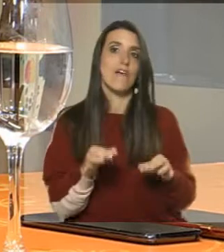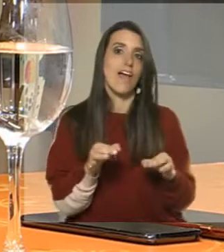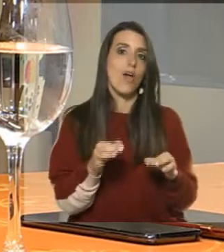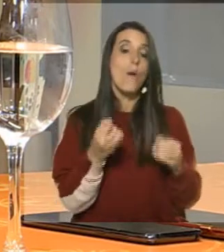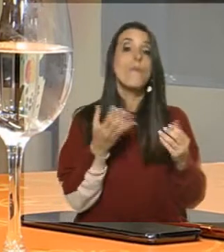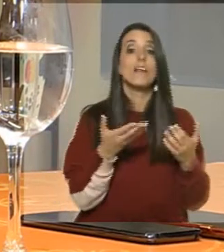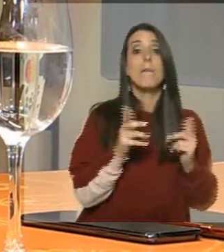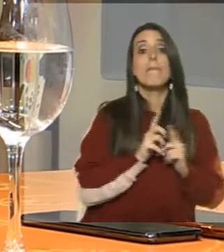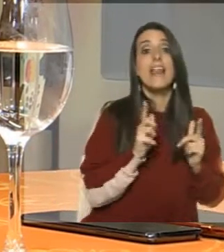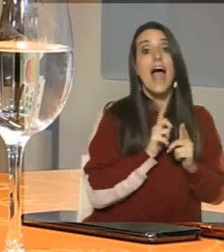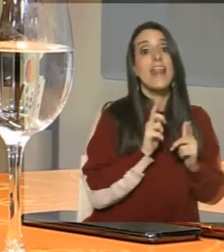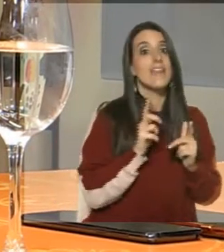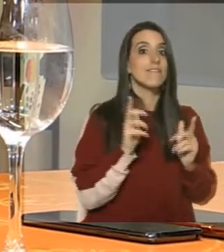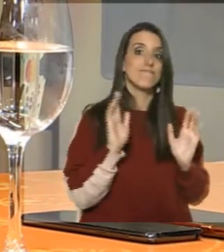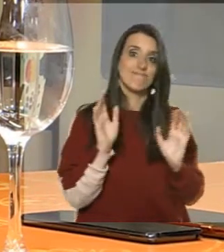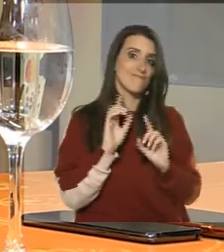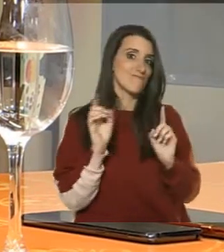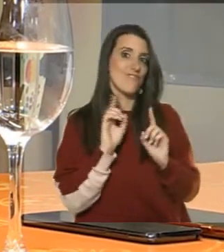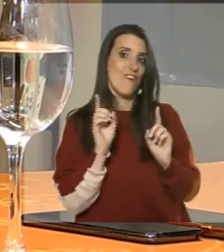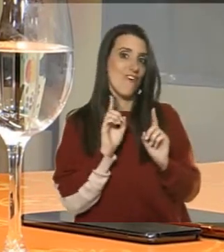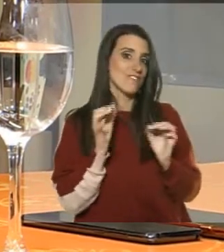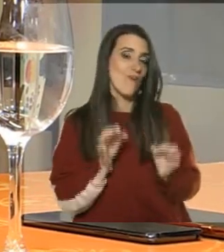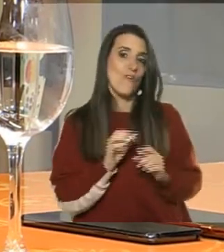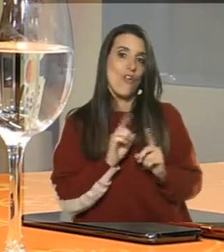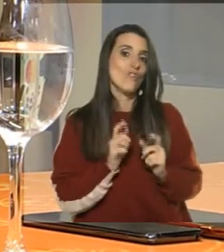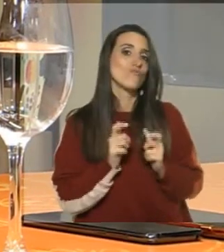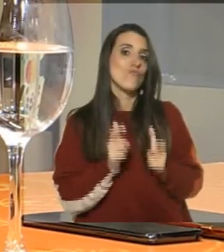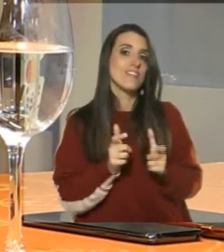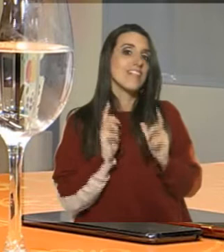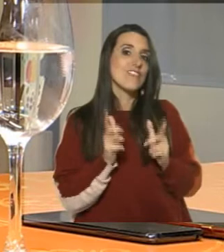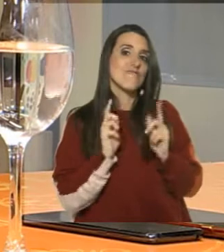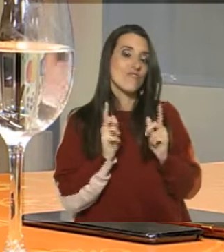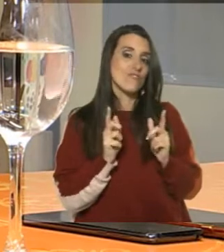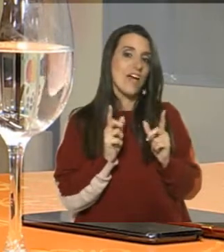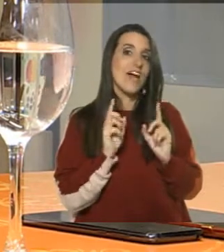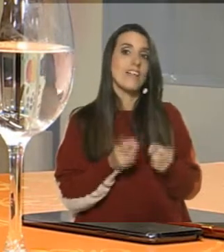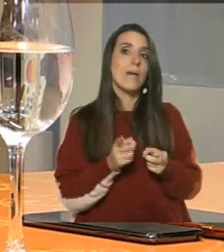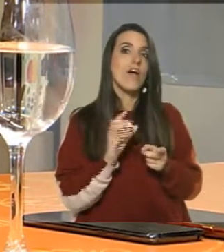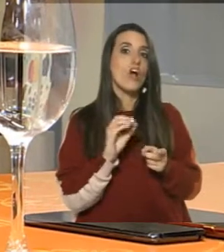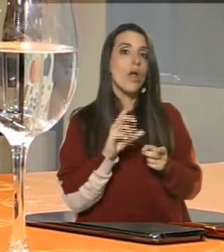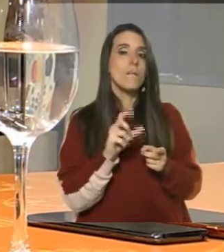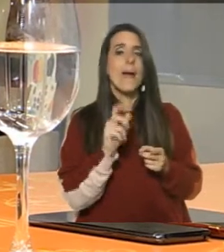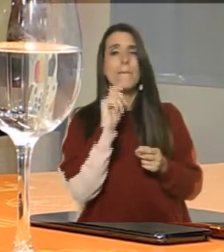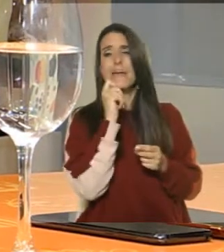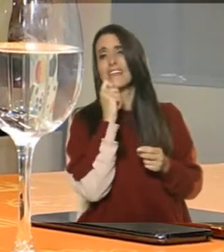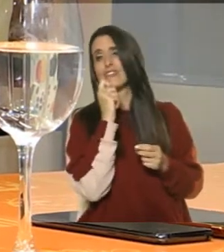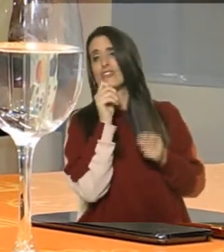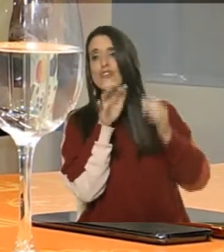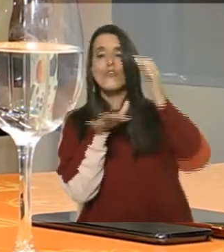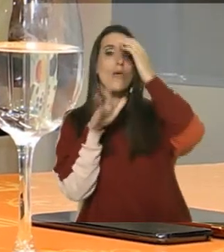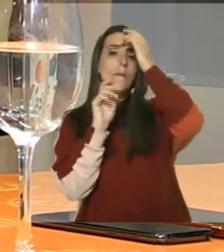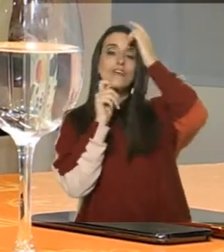si van a esperar para último momento, no van a tener la suerte de poder disfrutar de este espectáculo. Además, La Colmena es un lugar precioso para